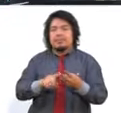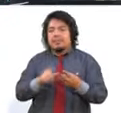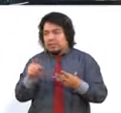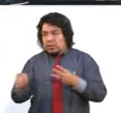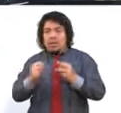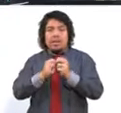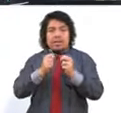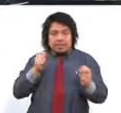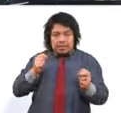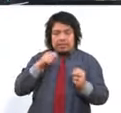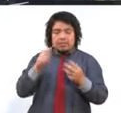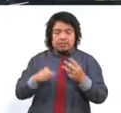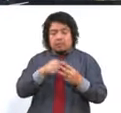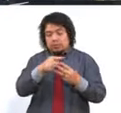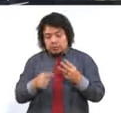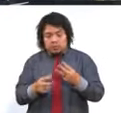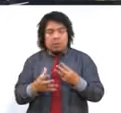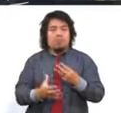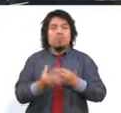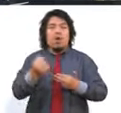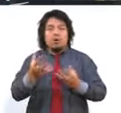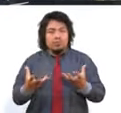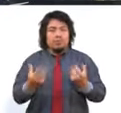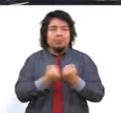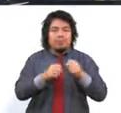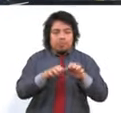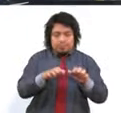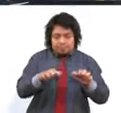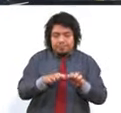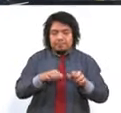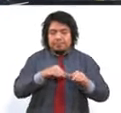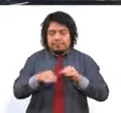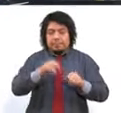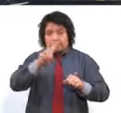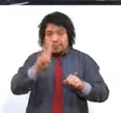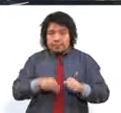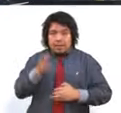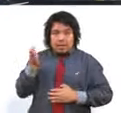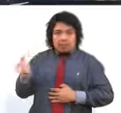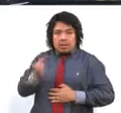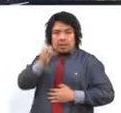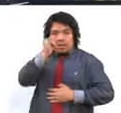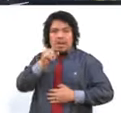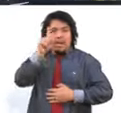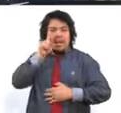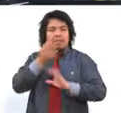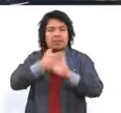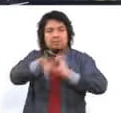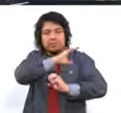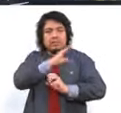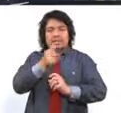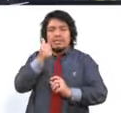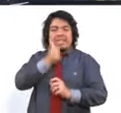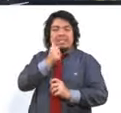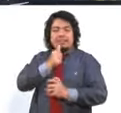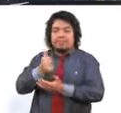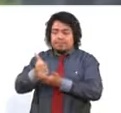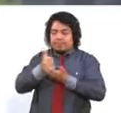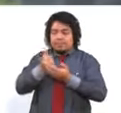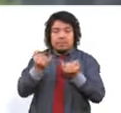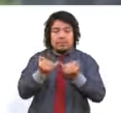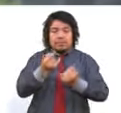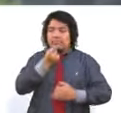de Tránsito, que trabajan como un mismo equipo. Agradecemos nuevamente a la jefa de gobierno por su respaldo y reiteramos el compromiso de la